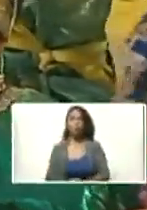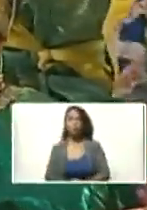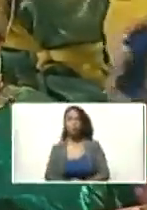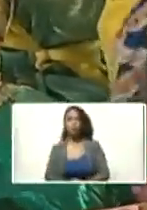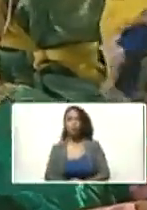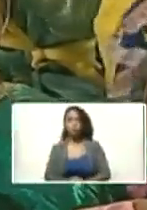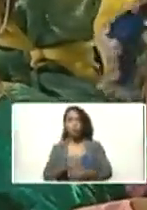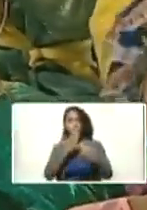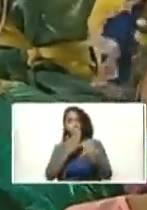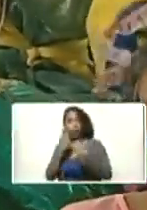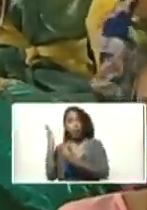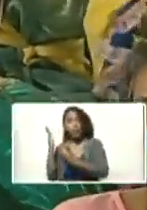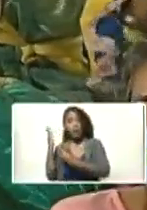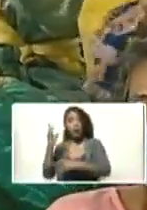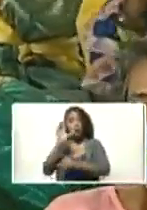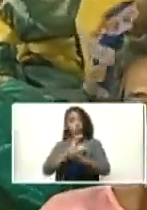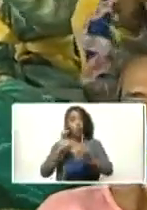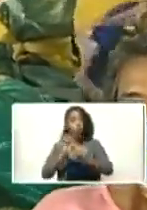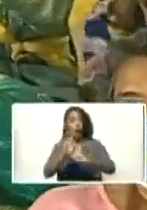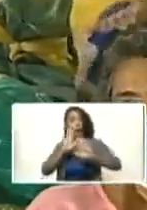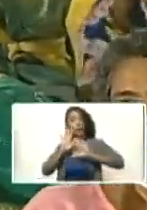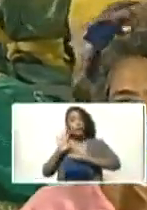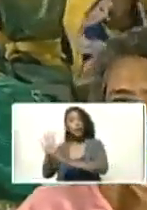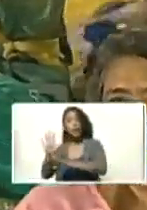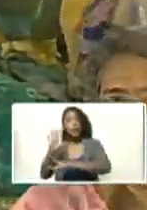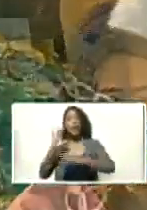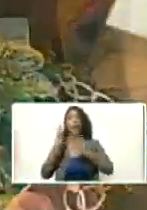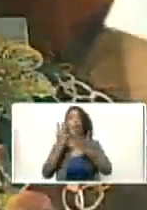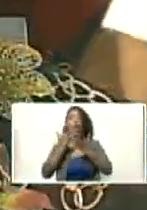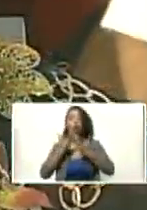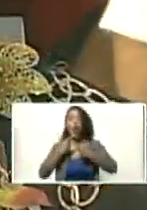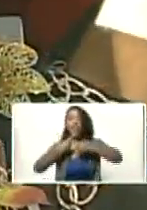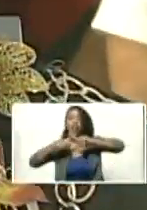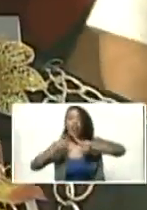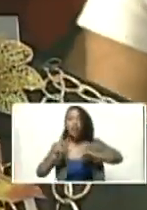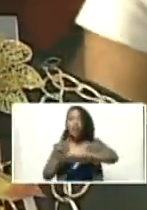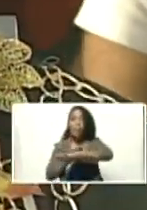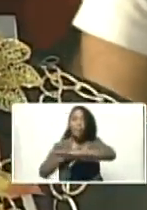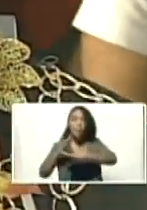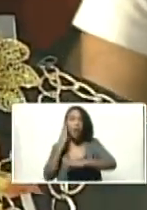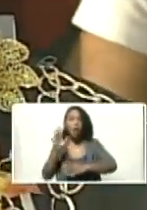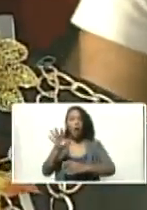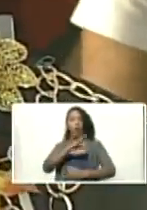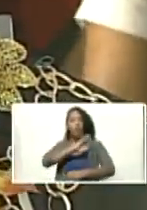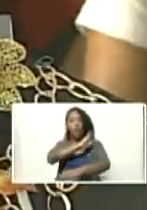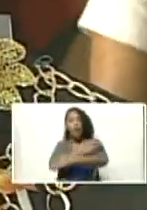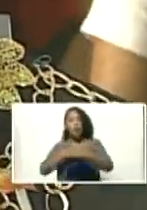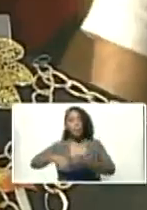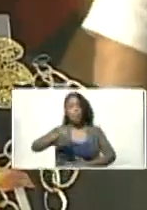de esas raíces, de ese mestizaje, de esa fuerza espiritual de rebeldía,